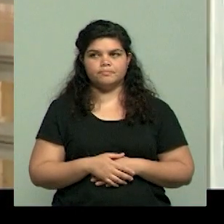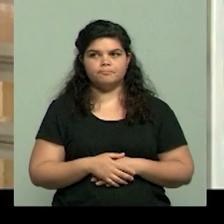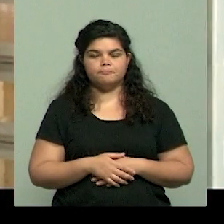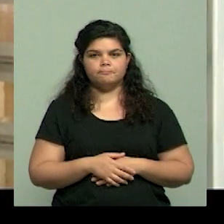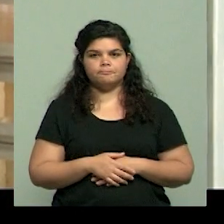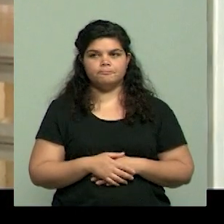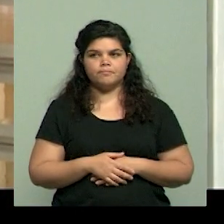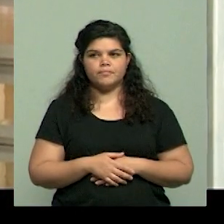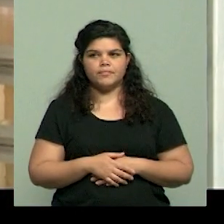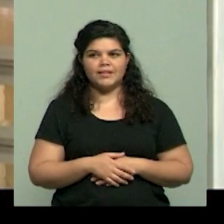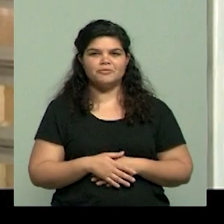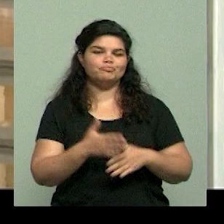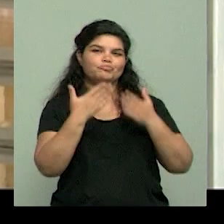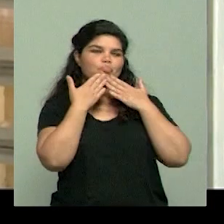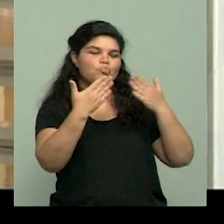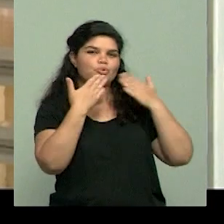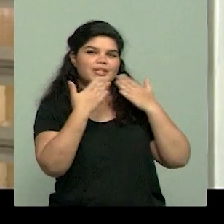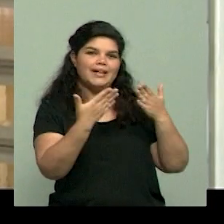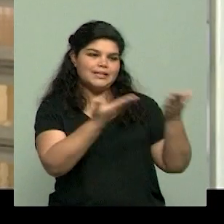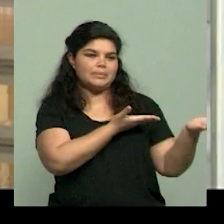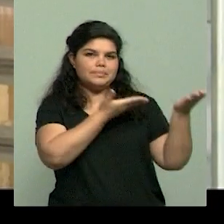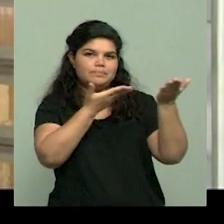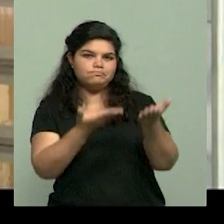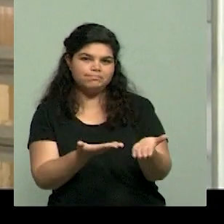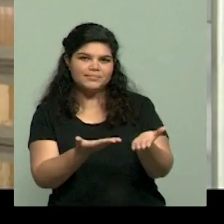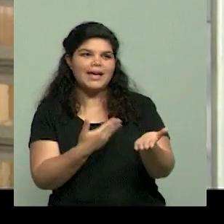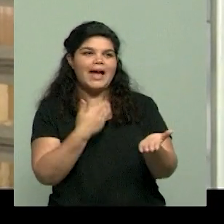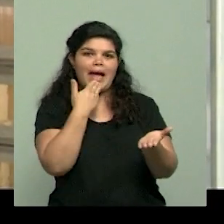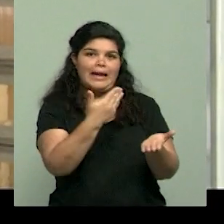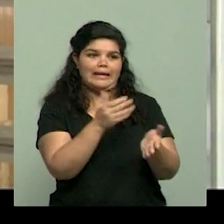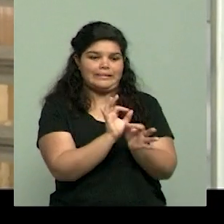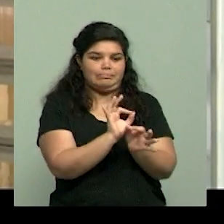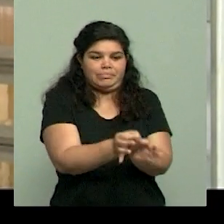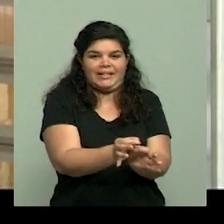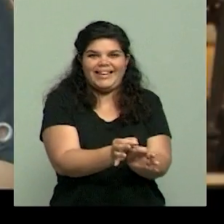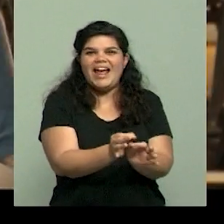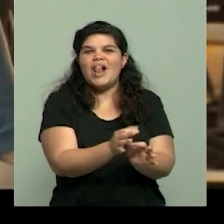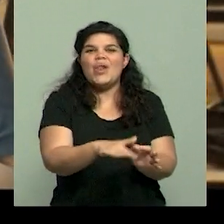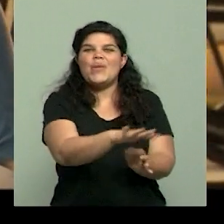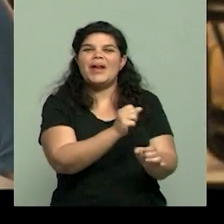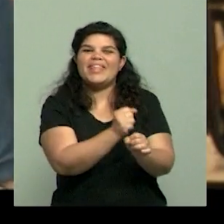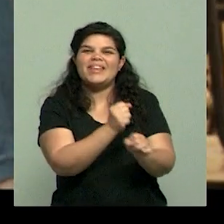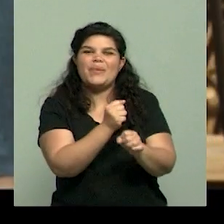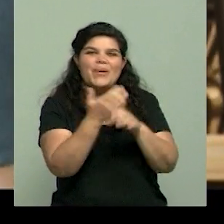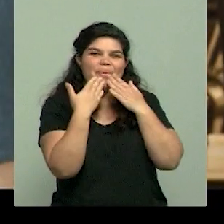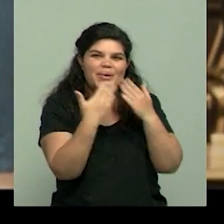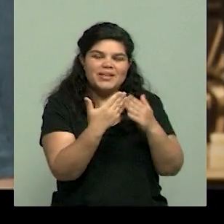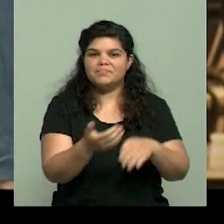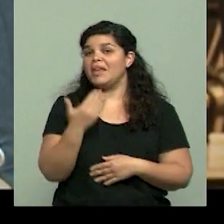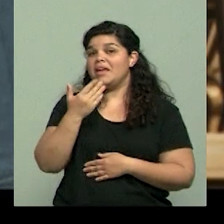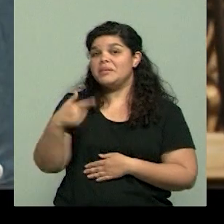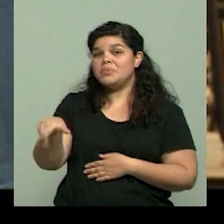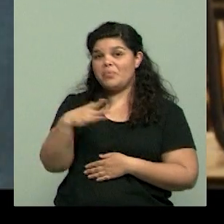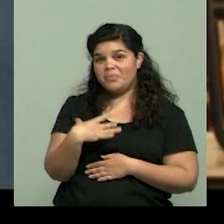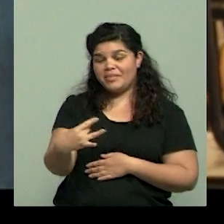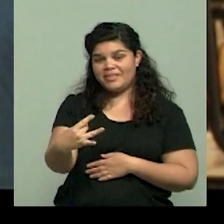Lula, muchas gracias por recibirnos cerca de tu área de trabajo. Muchas gracias a ustedes por la invitación. Tengo